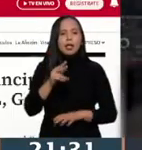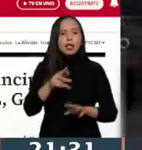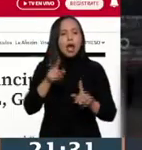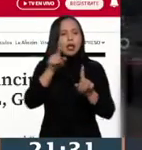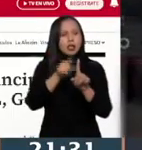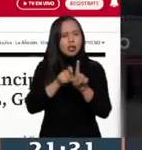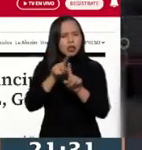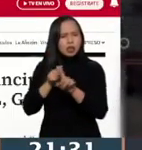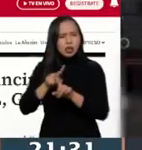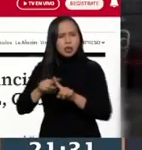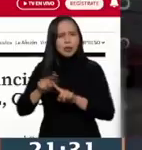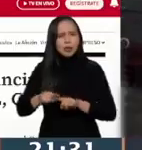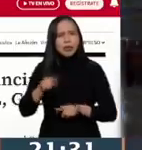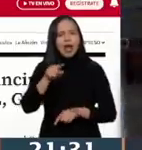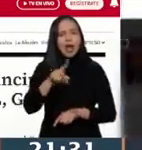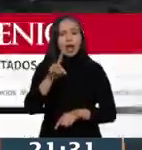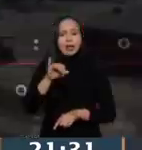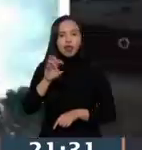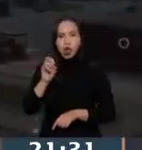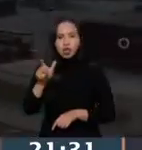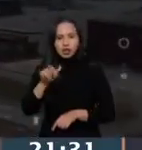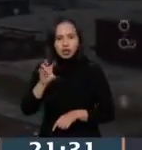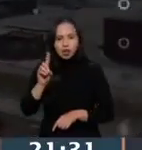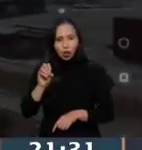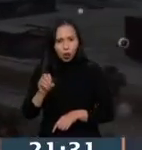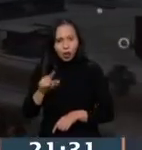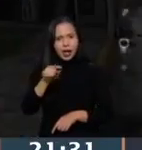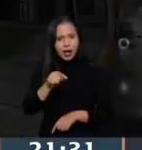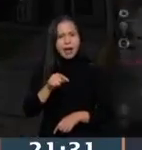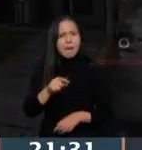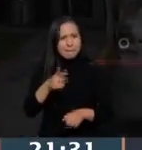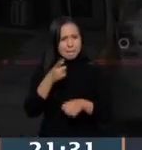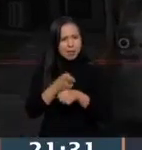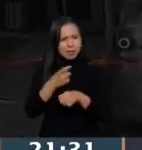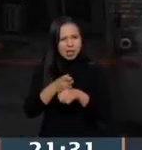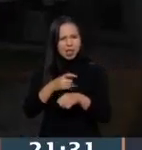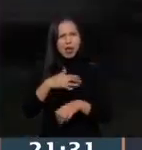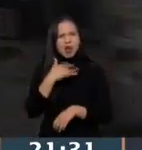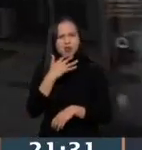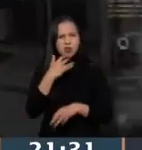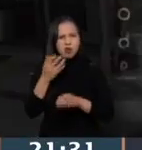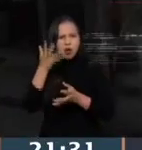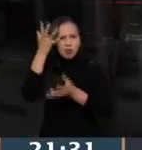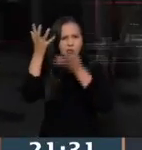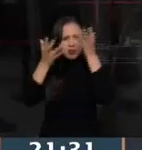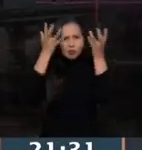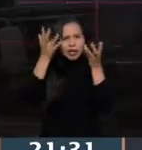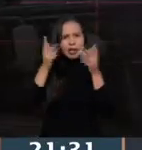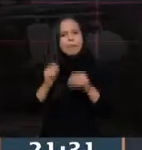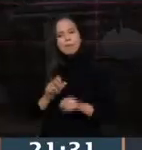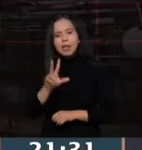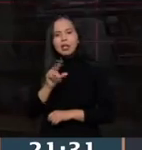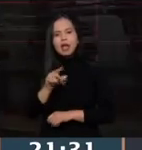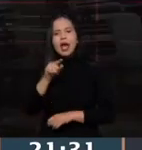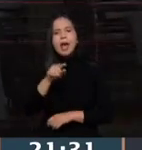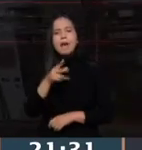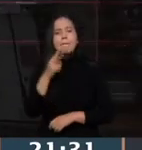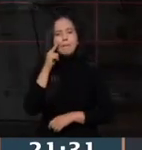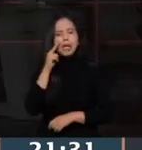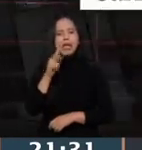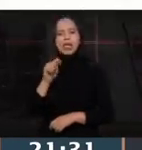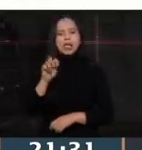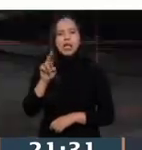de azufre no es el único contaminante registrado en Monterrey. Semarnat ha calculado que la siderúrgica Ternium